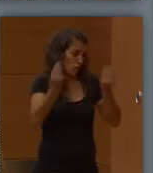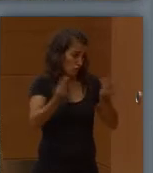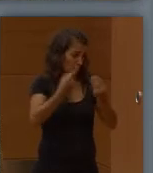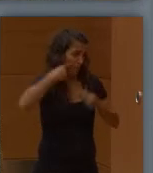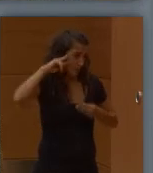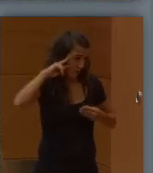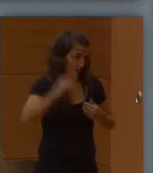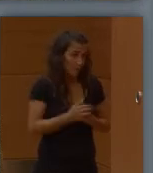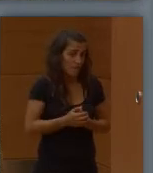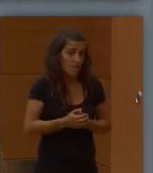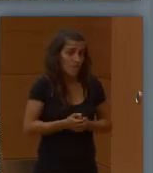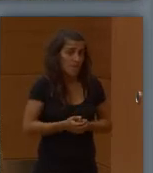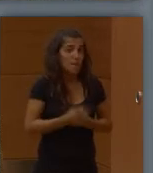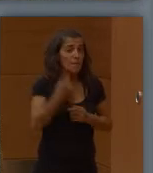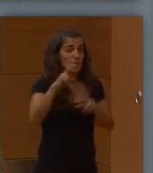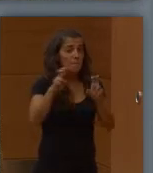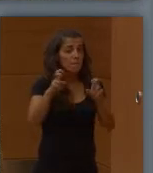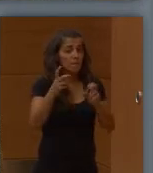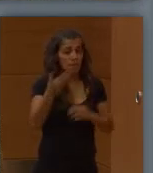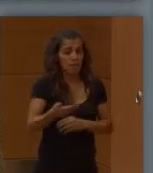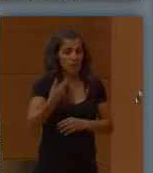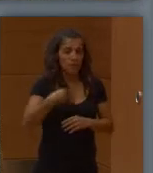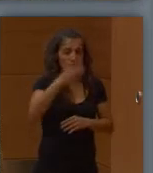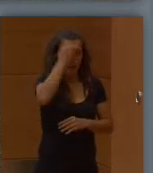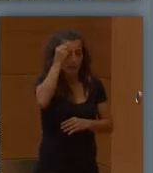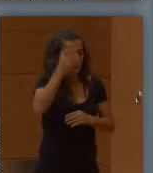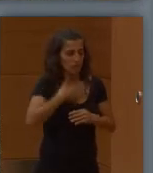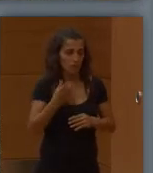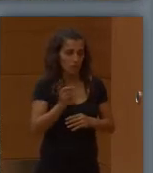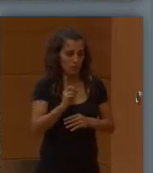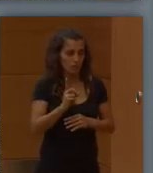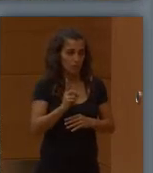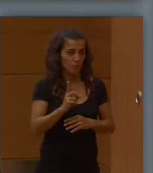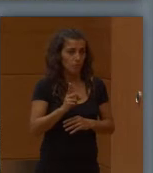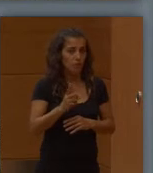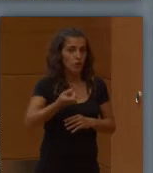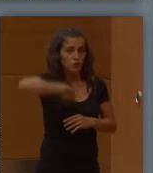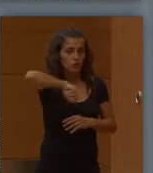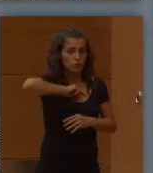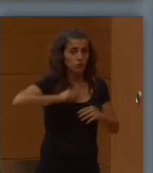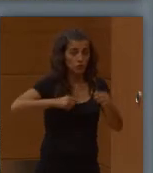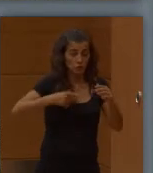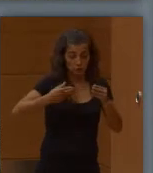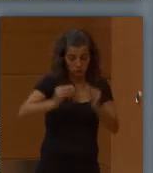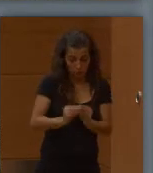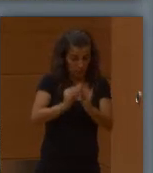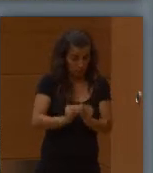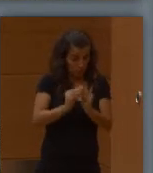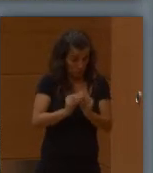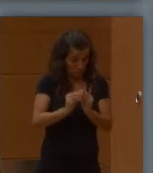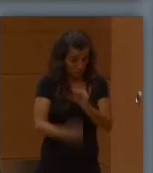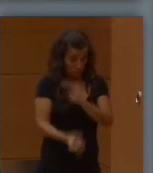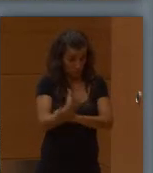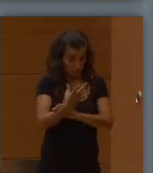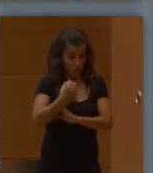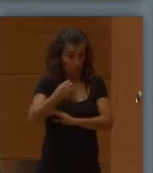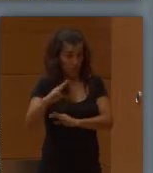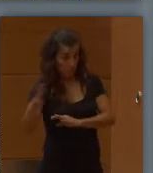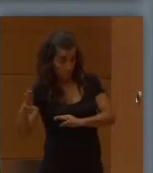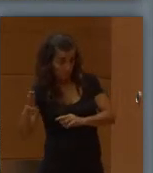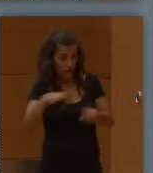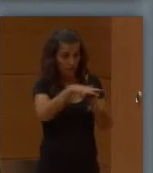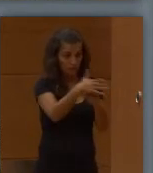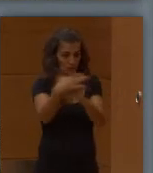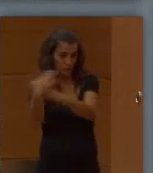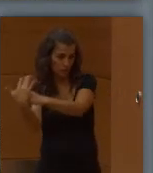Un tema muy importante aquí, que no quiero dejar pasar. Nosotros hemos desarrollado la aplicación en diferentes